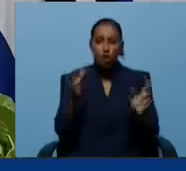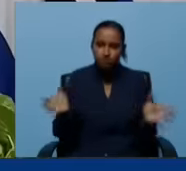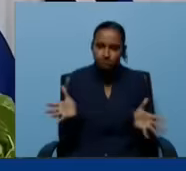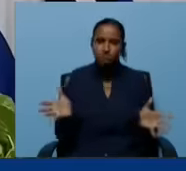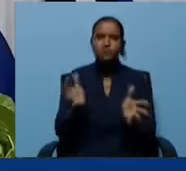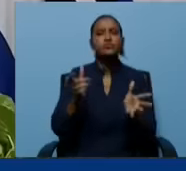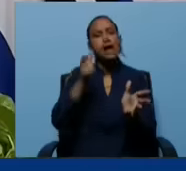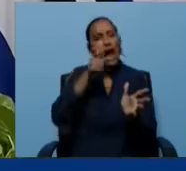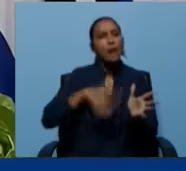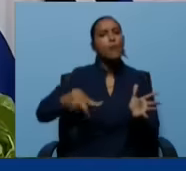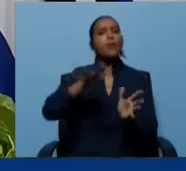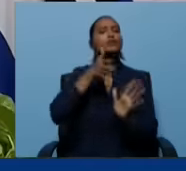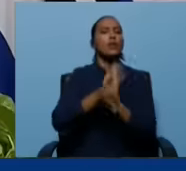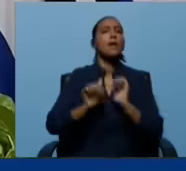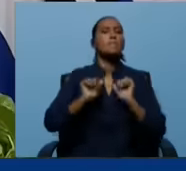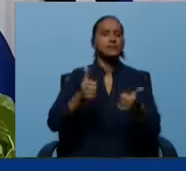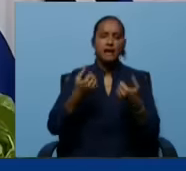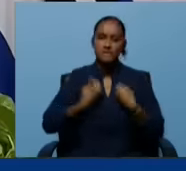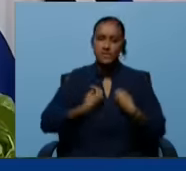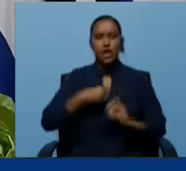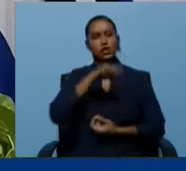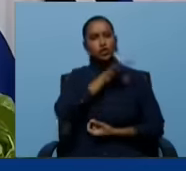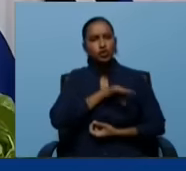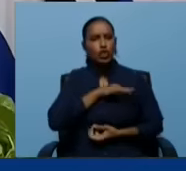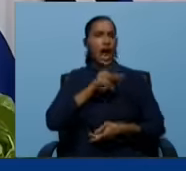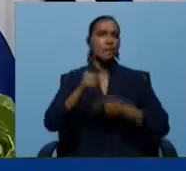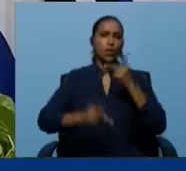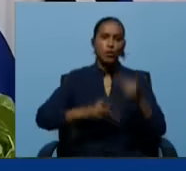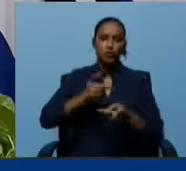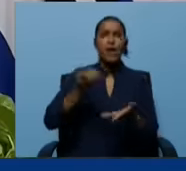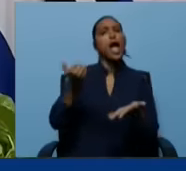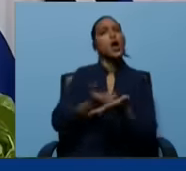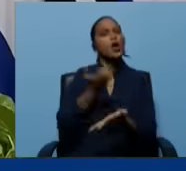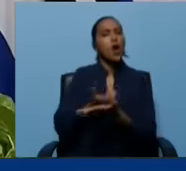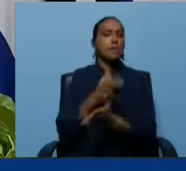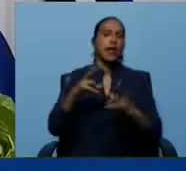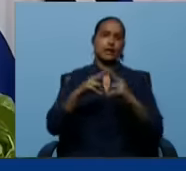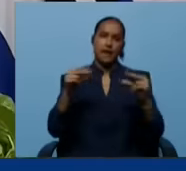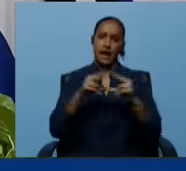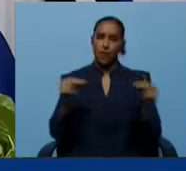a la vida social, económica, productiva del país.